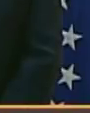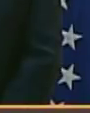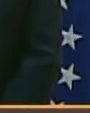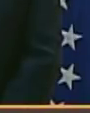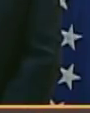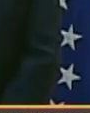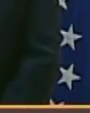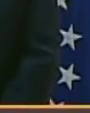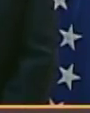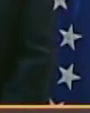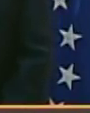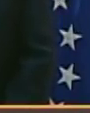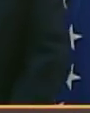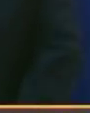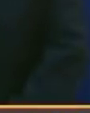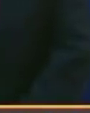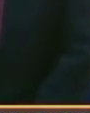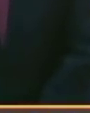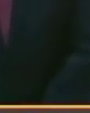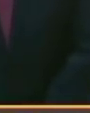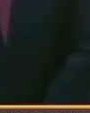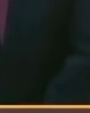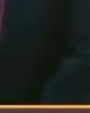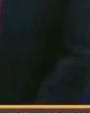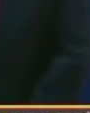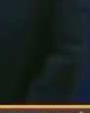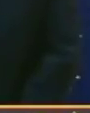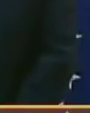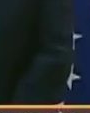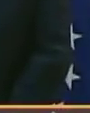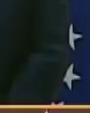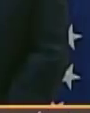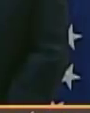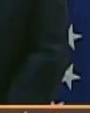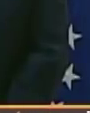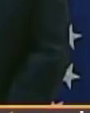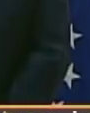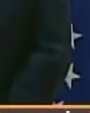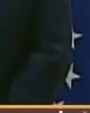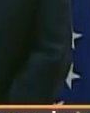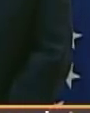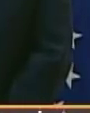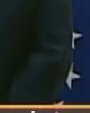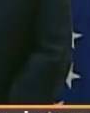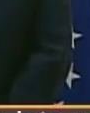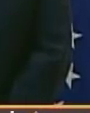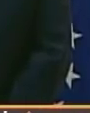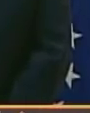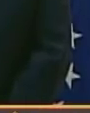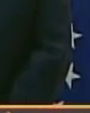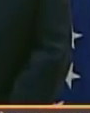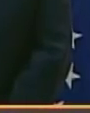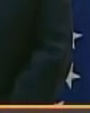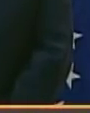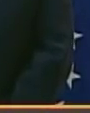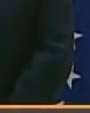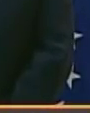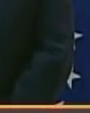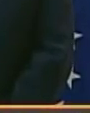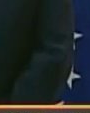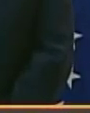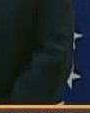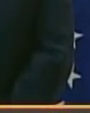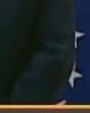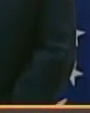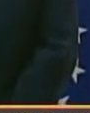Saludos, Jocelyn. A esta hora establecemos el presente contacto desde la Vicepresidencia de la República Bolivariana de Venezuela. Vamos a estar recibiendo declaraciones del